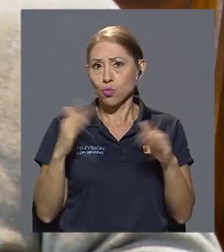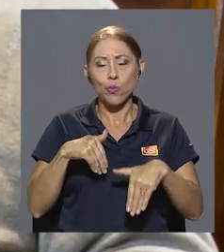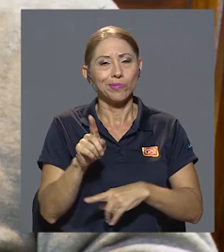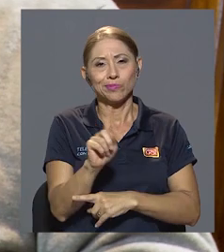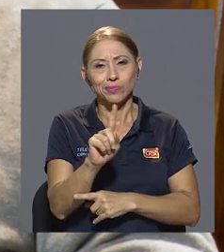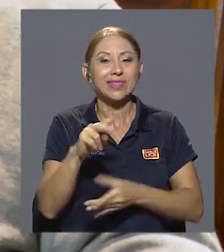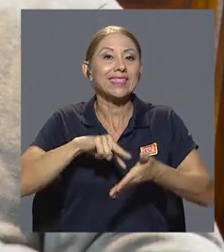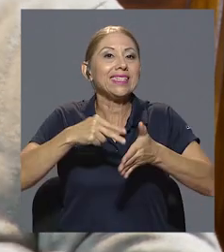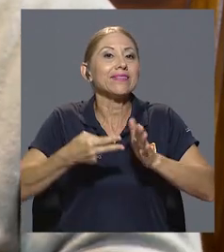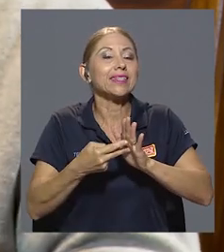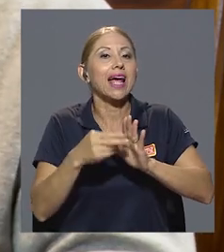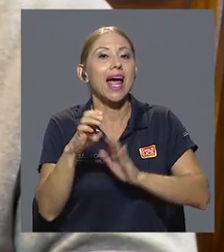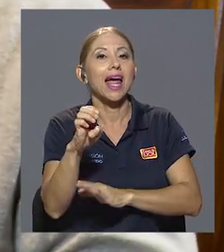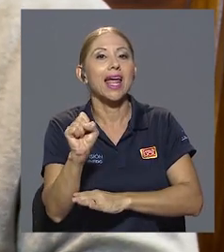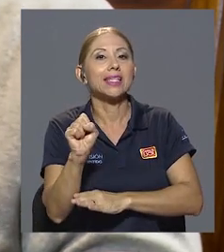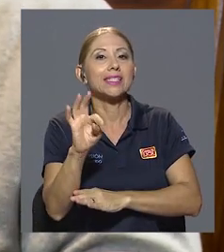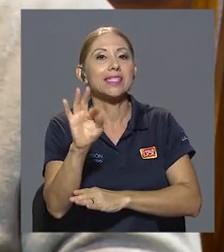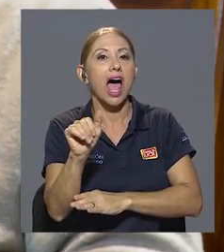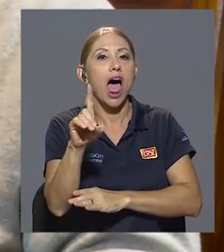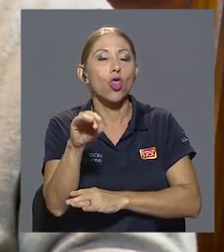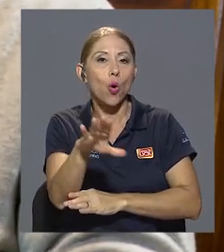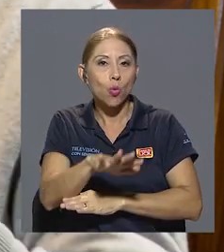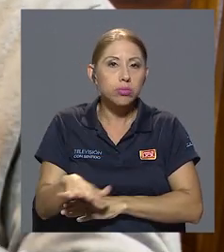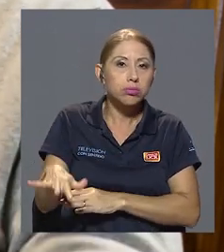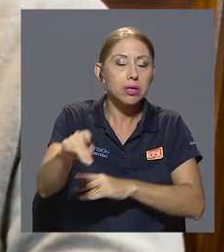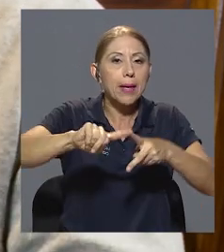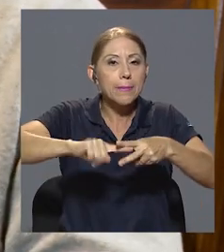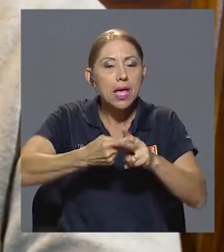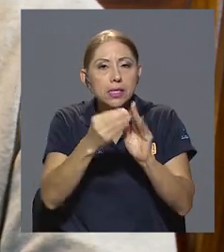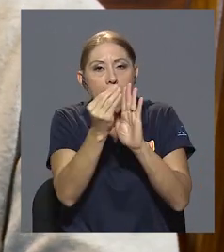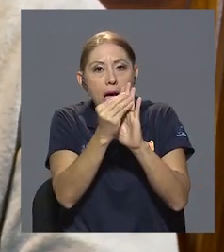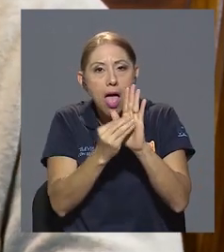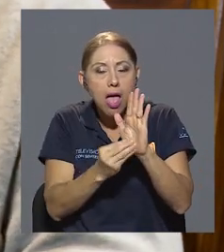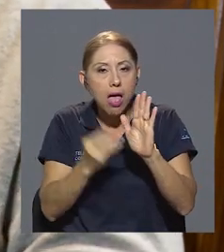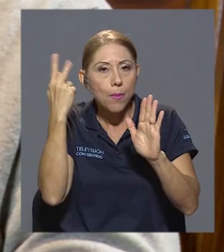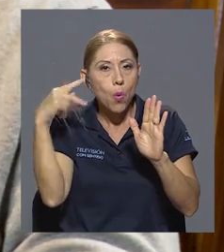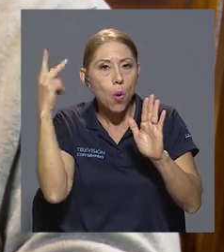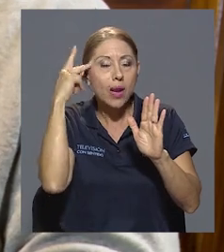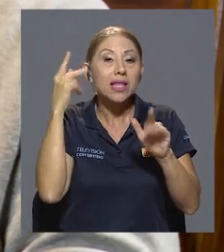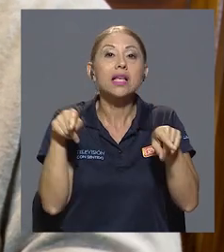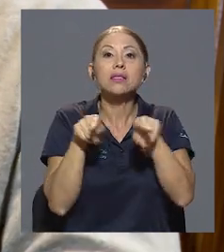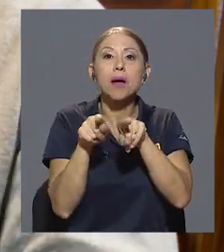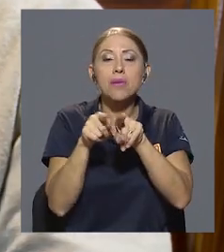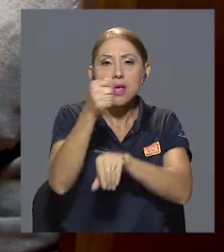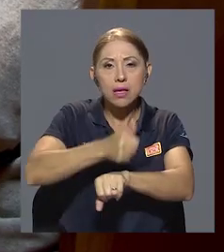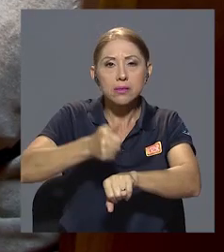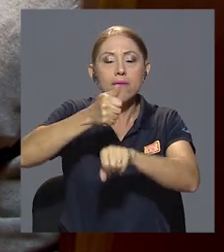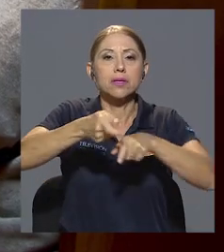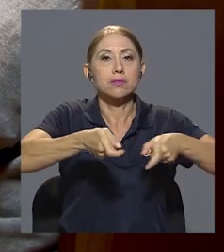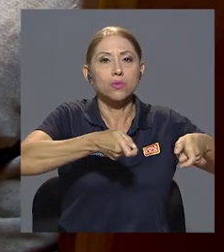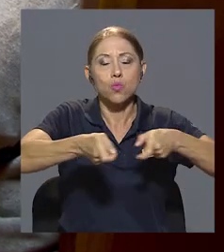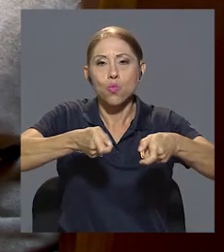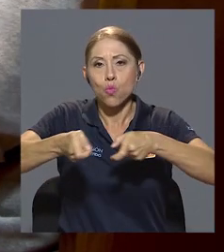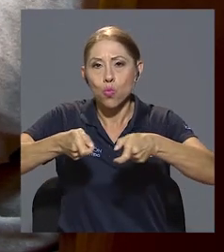sino que el estado empieza a generar políticas a generar también controles